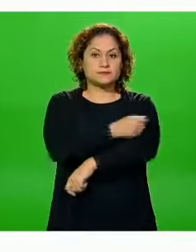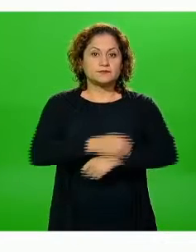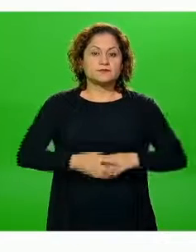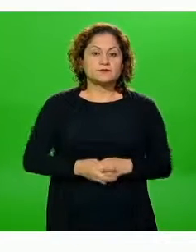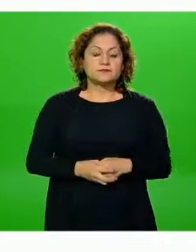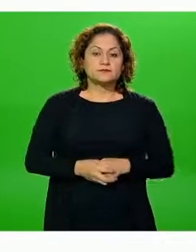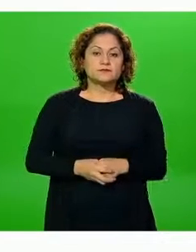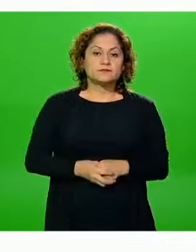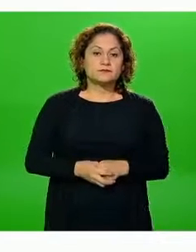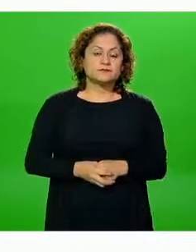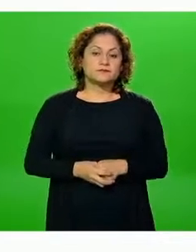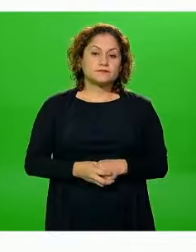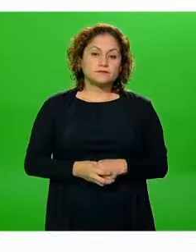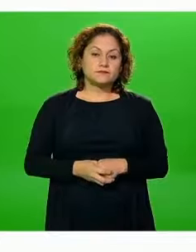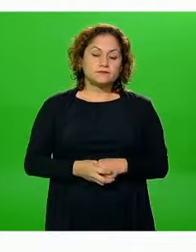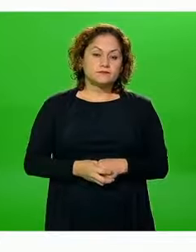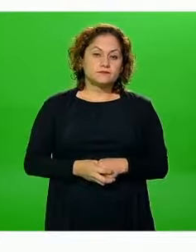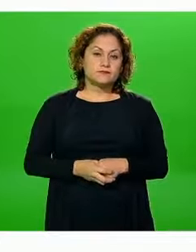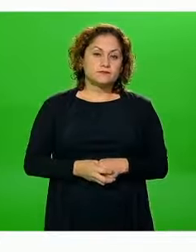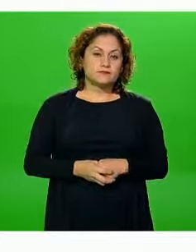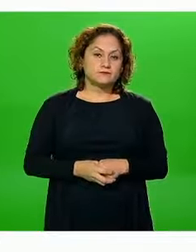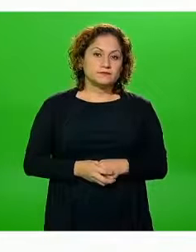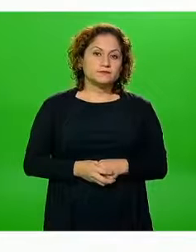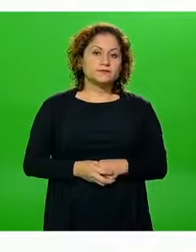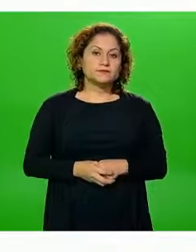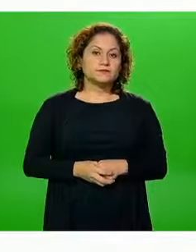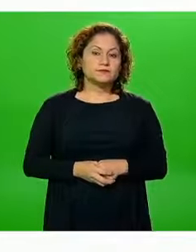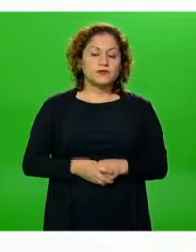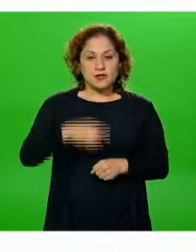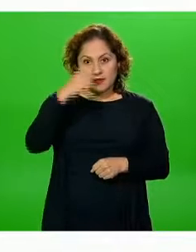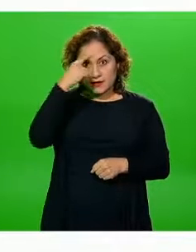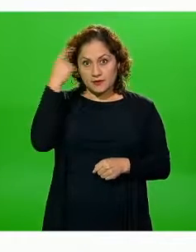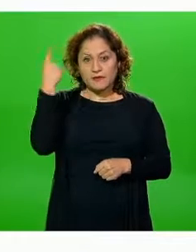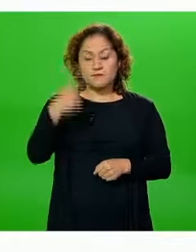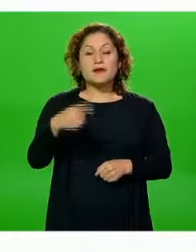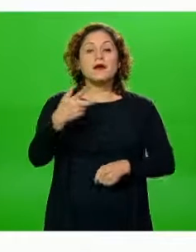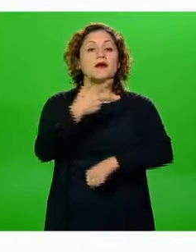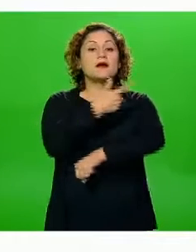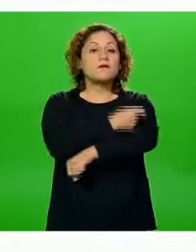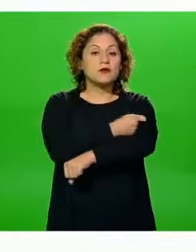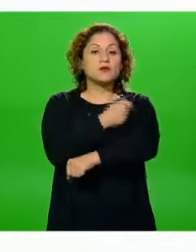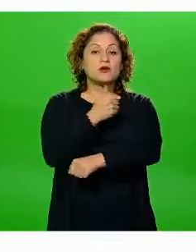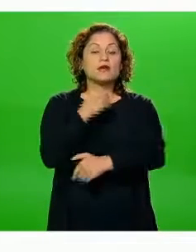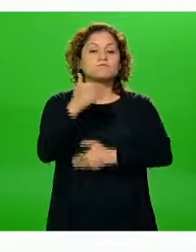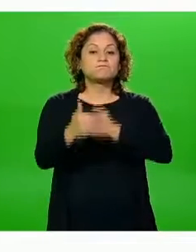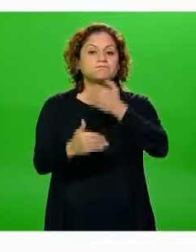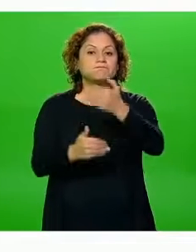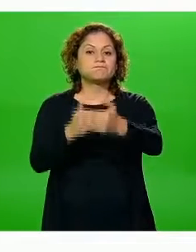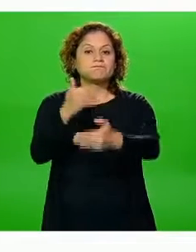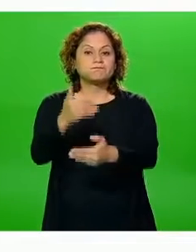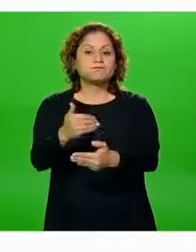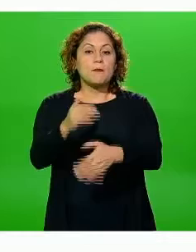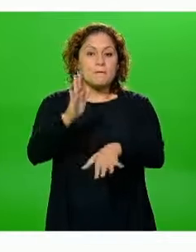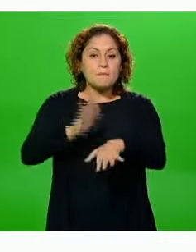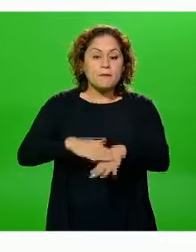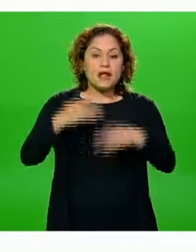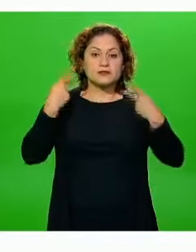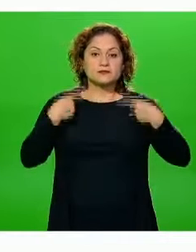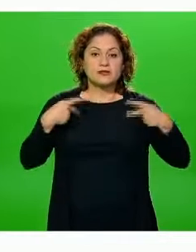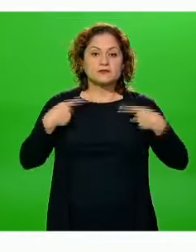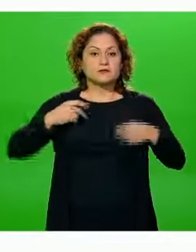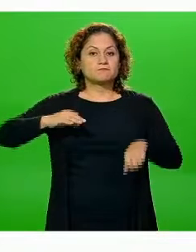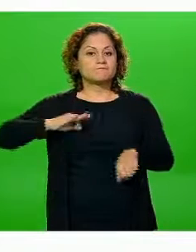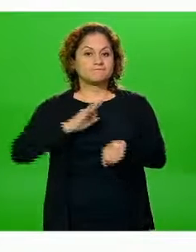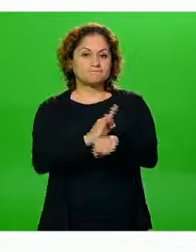grupos reciben la vacuna, y por lo tanto pues empiezan a generar la protección para efectos